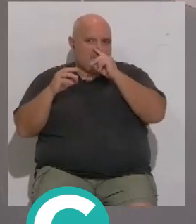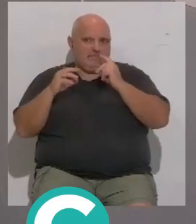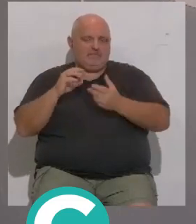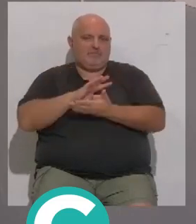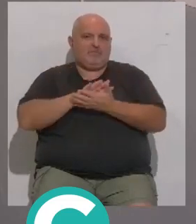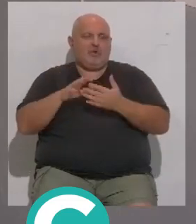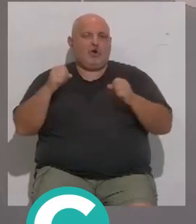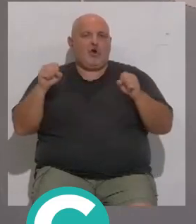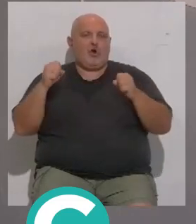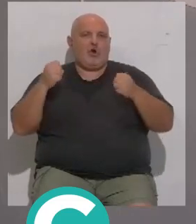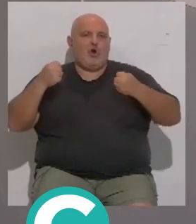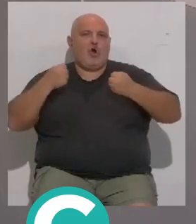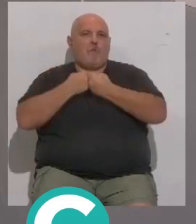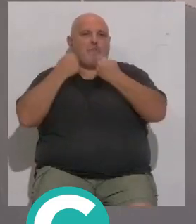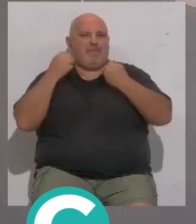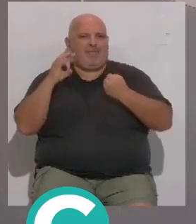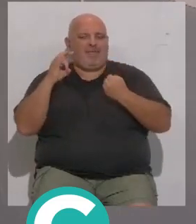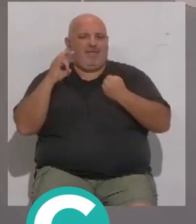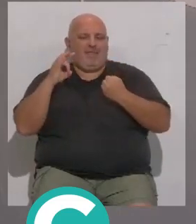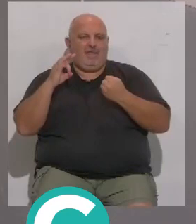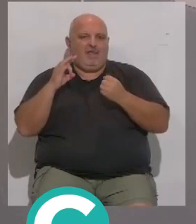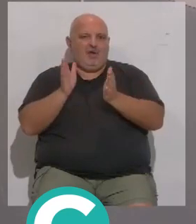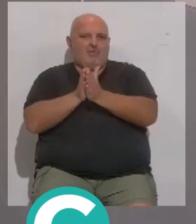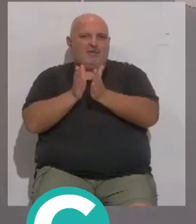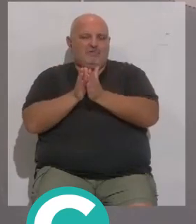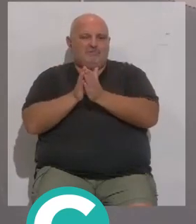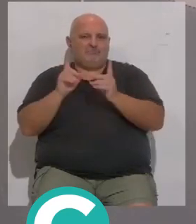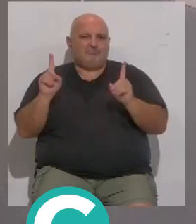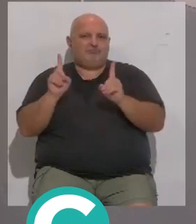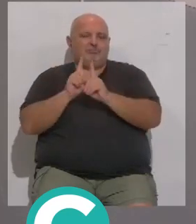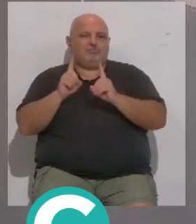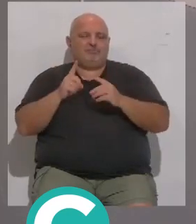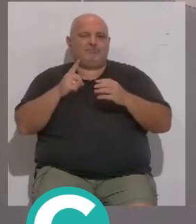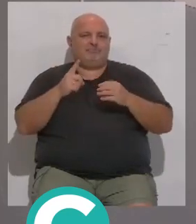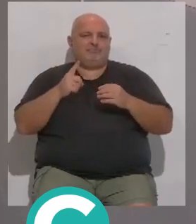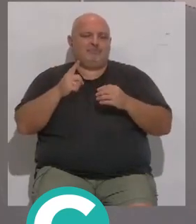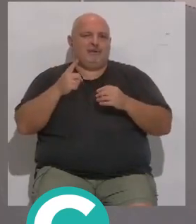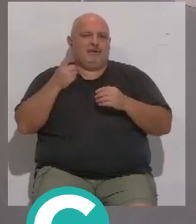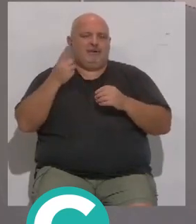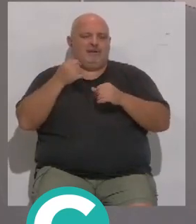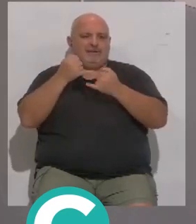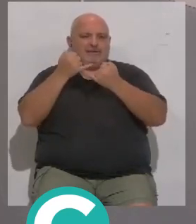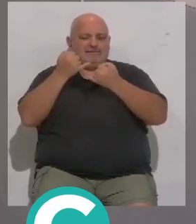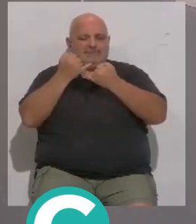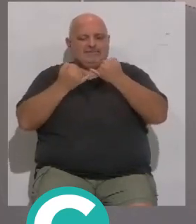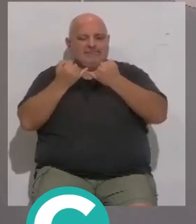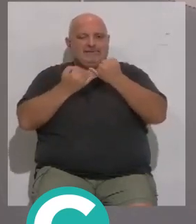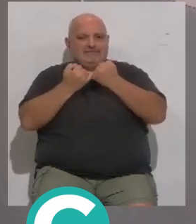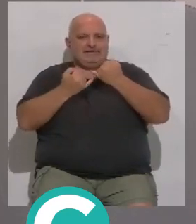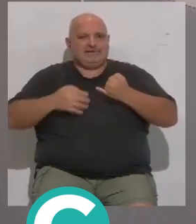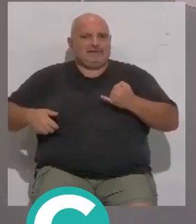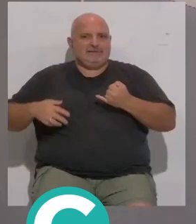recibió en un entrenamiento con un compañero que le fisuró, hubo 3 fisuras en la